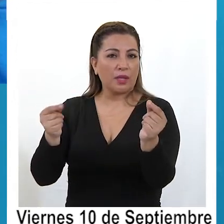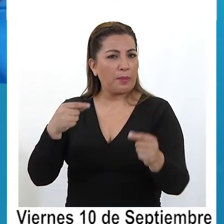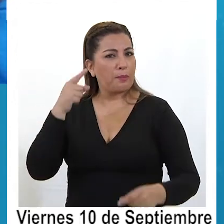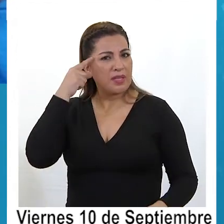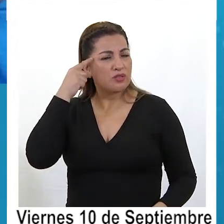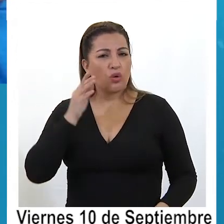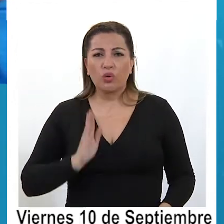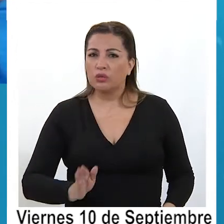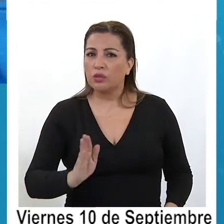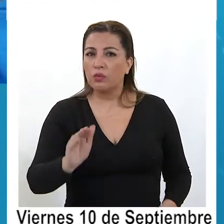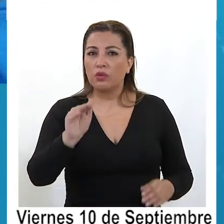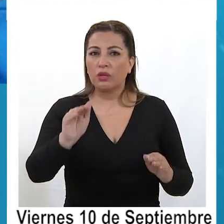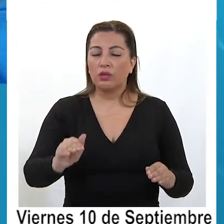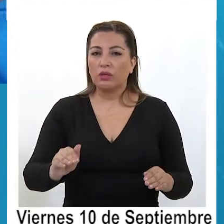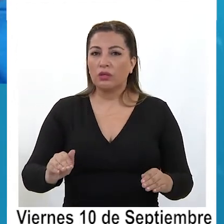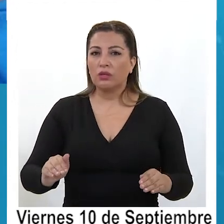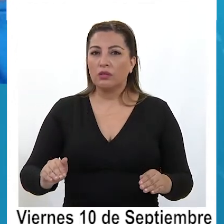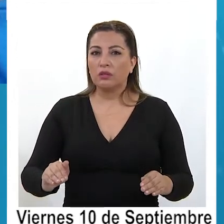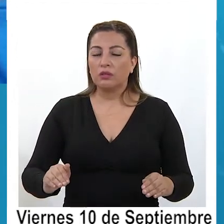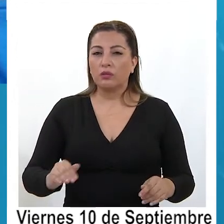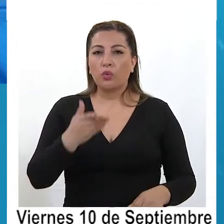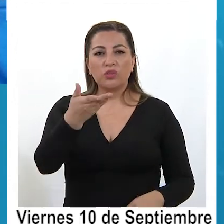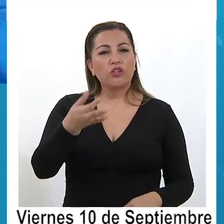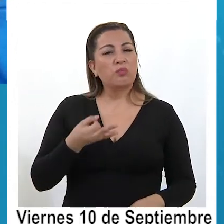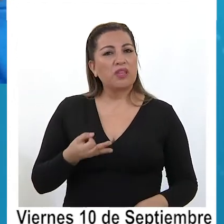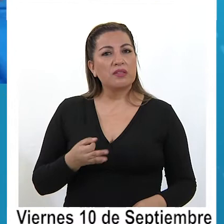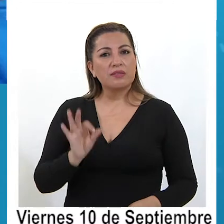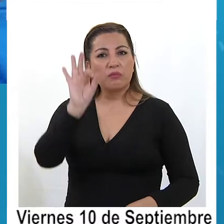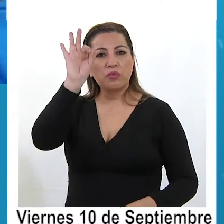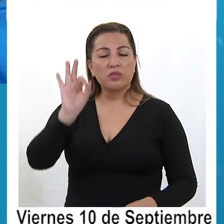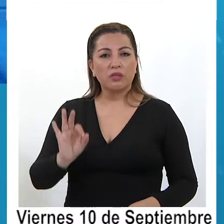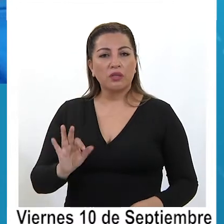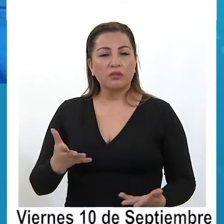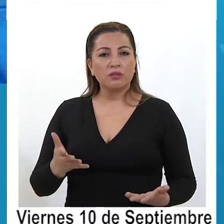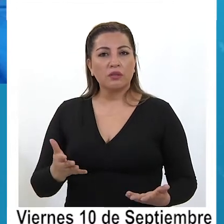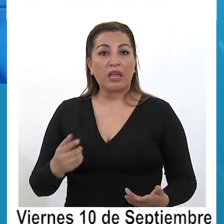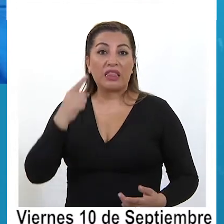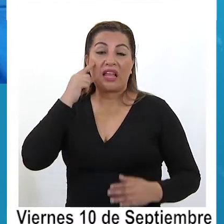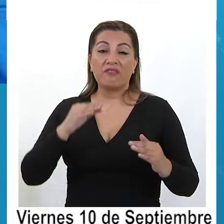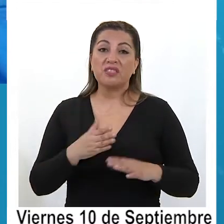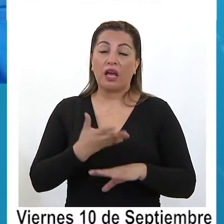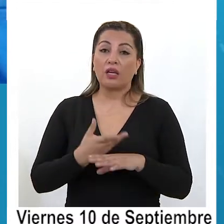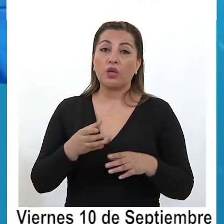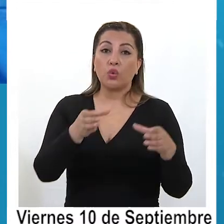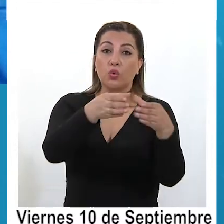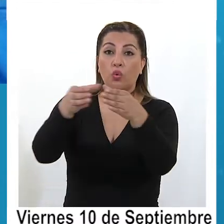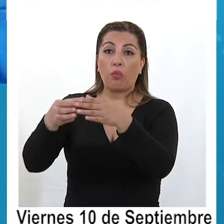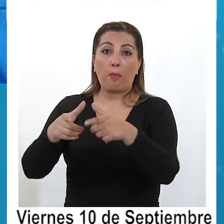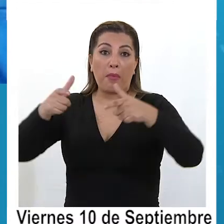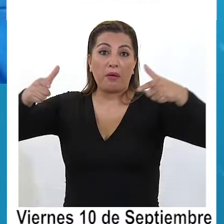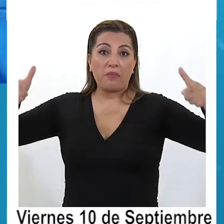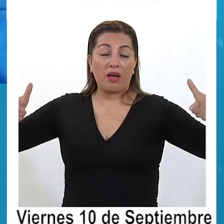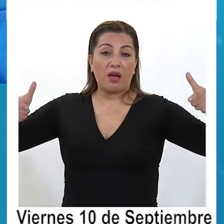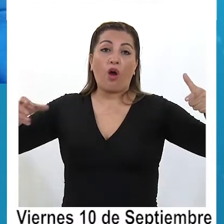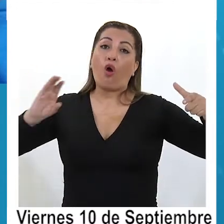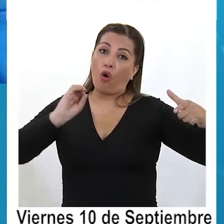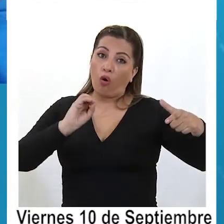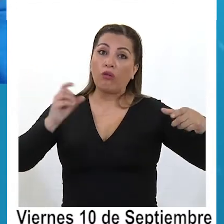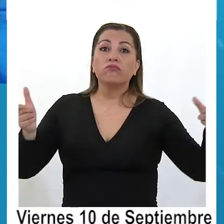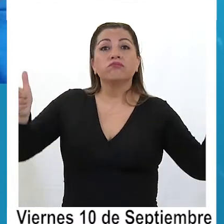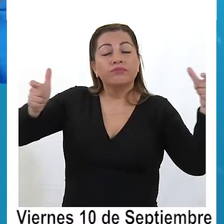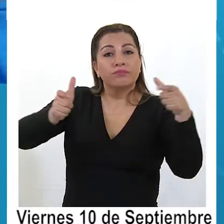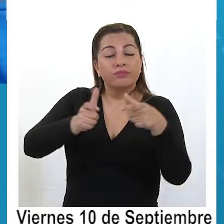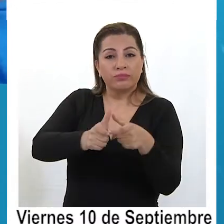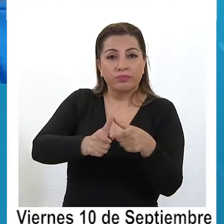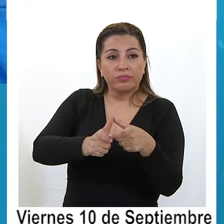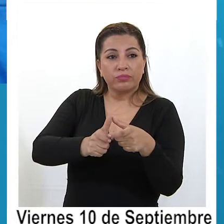mantiene, porque usted no me dio cifras, pero quizá hubo un aumento también, y si reconoce que efectivamente ha habido un aumento de este tipo de delitos